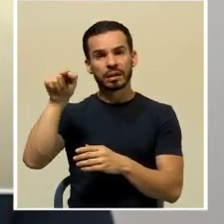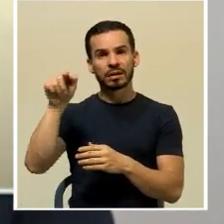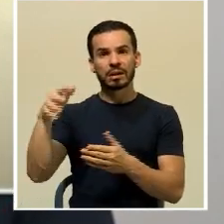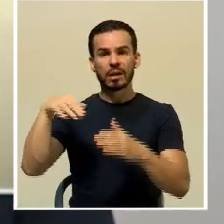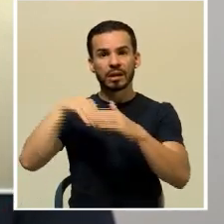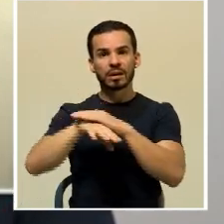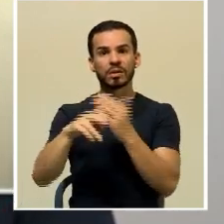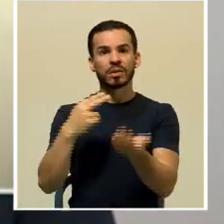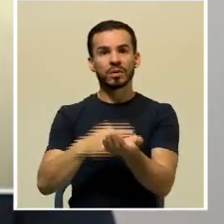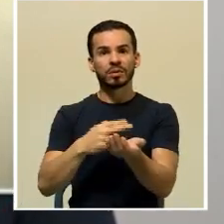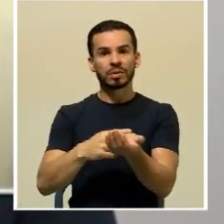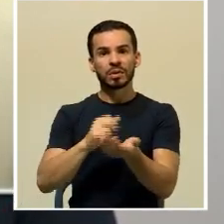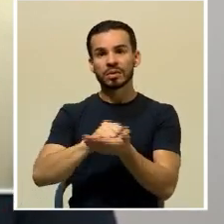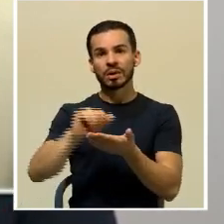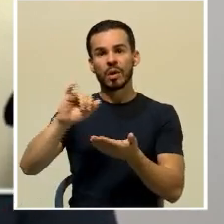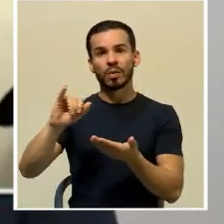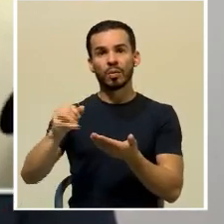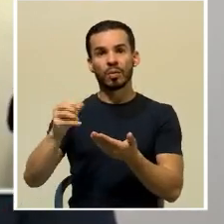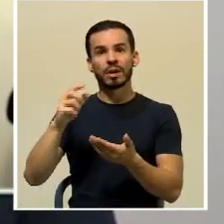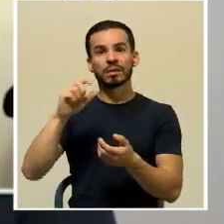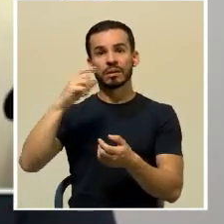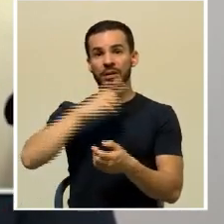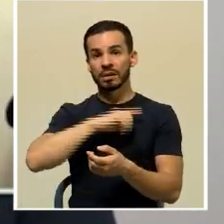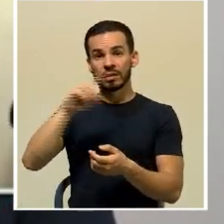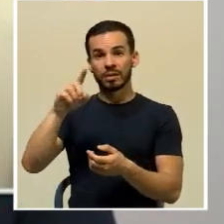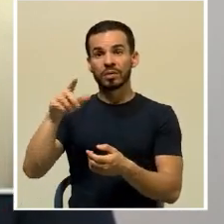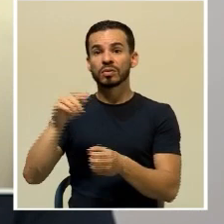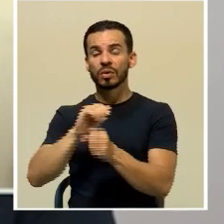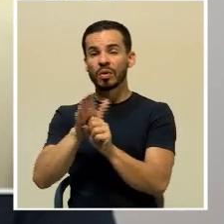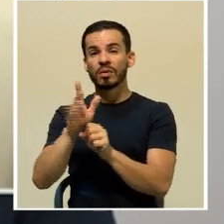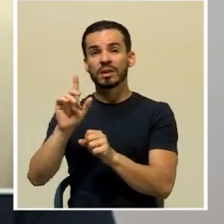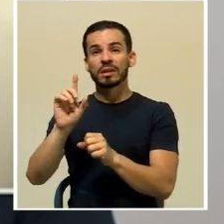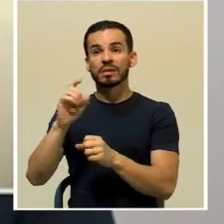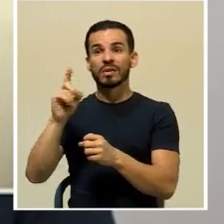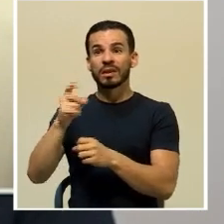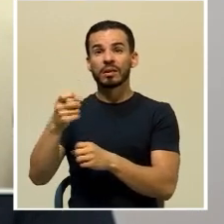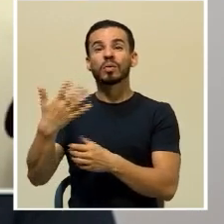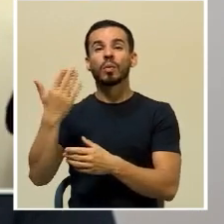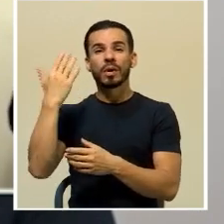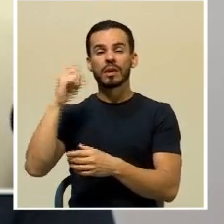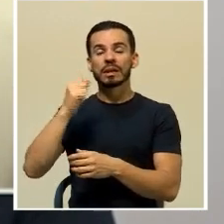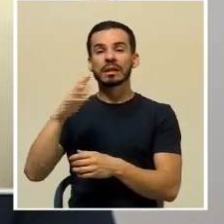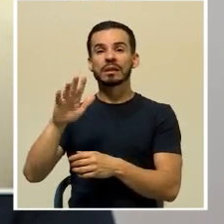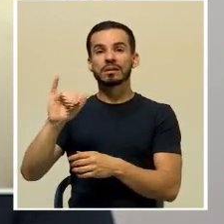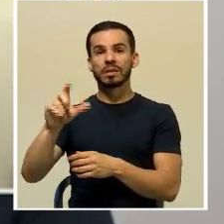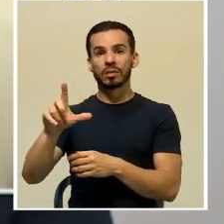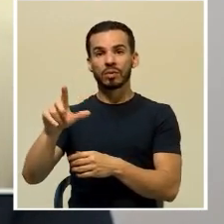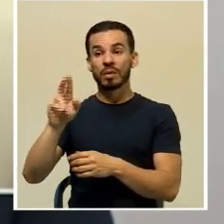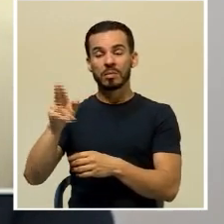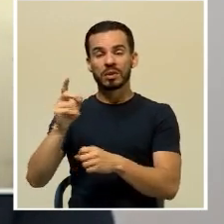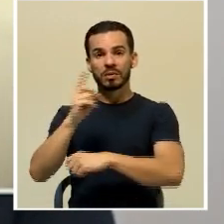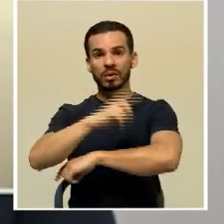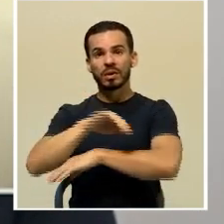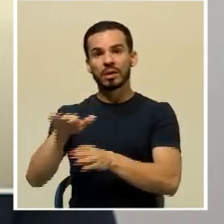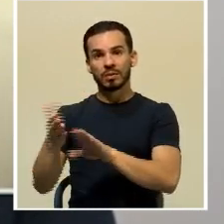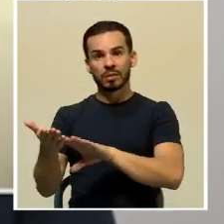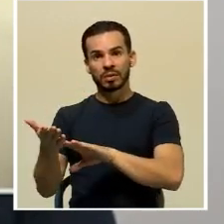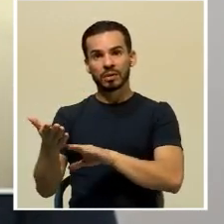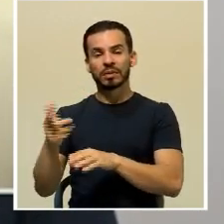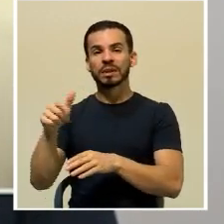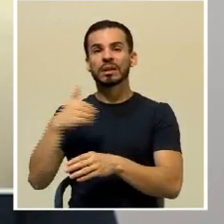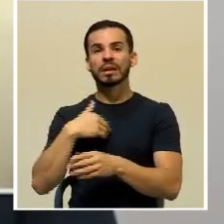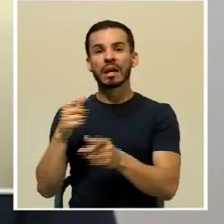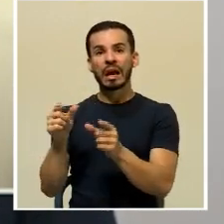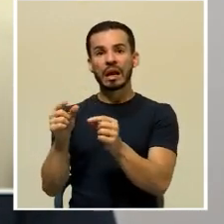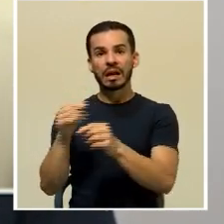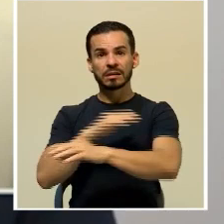encontraba internada en el Hospital San Juan de Dios, siendo diagnosticada con COVID-19 el pasado 15 de julio, mismo día que falleció. Padecía